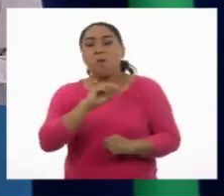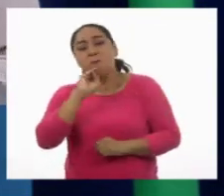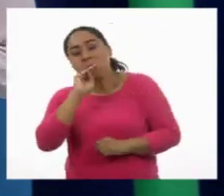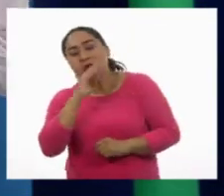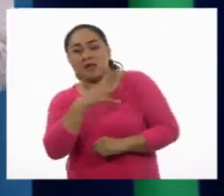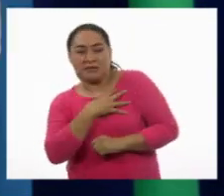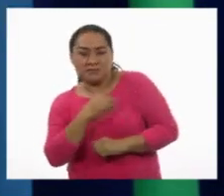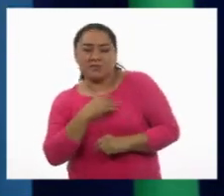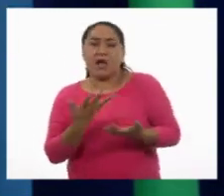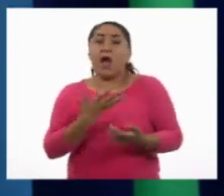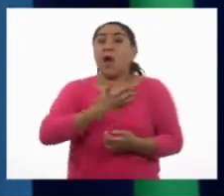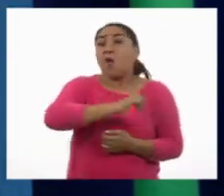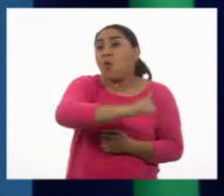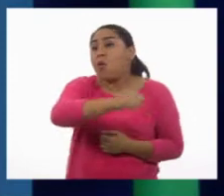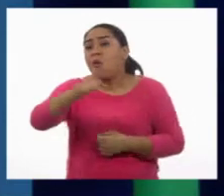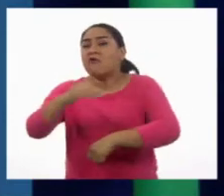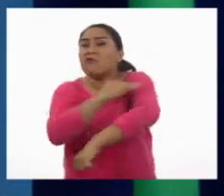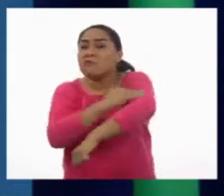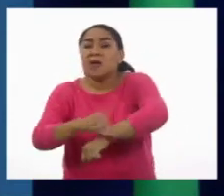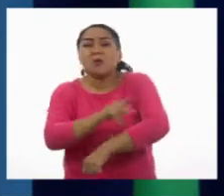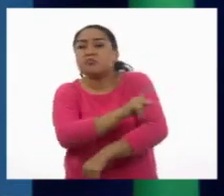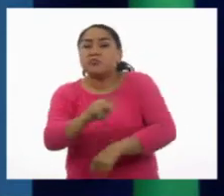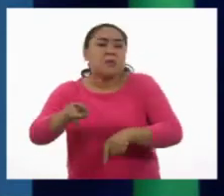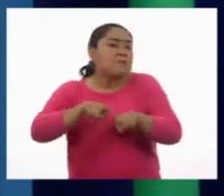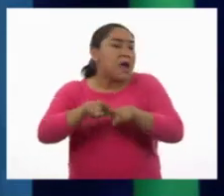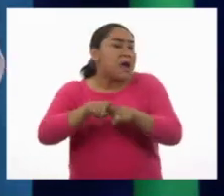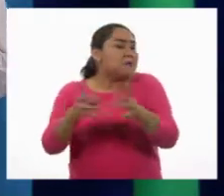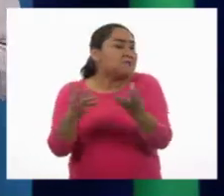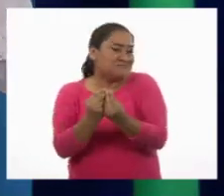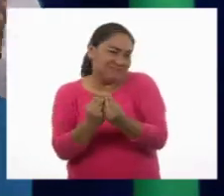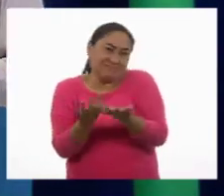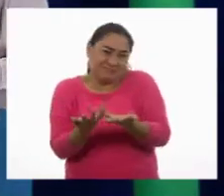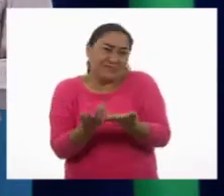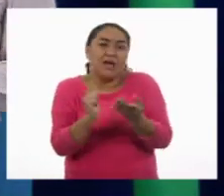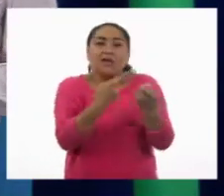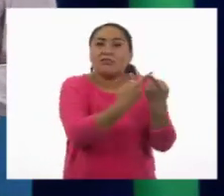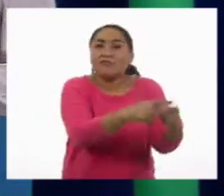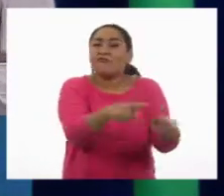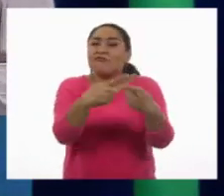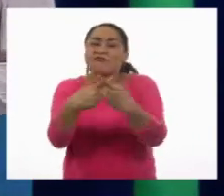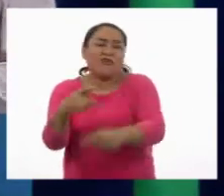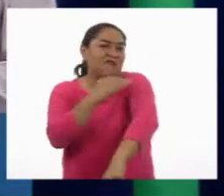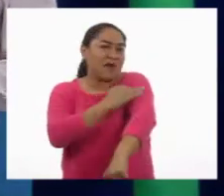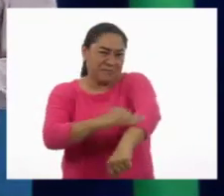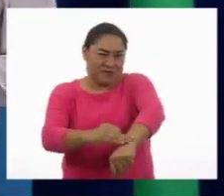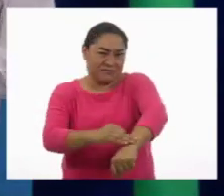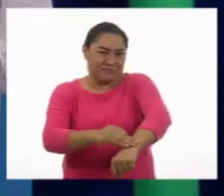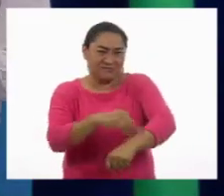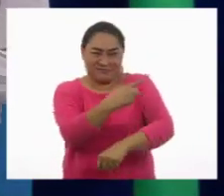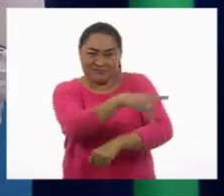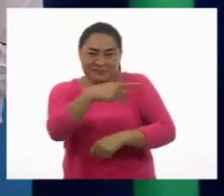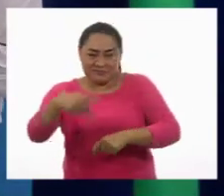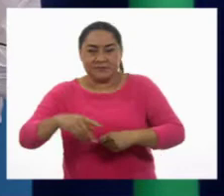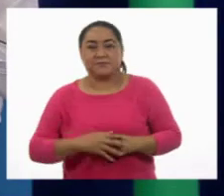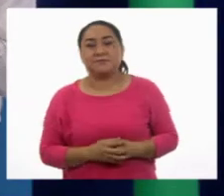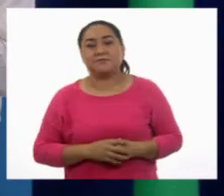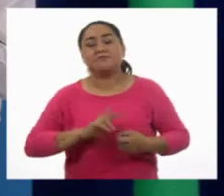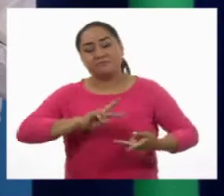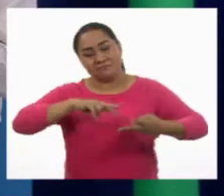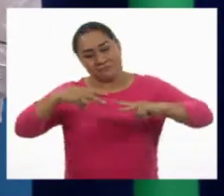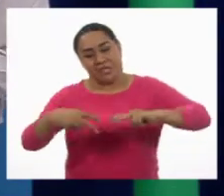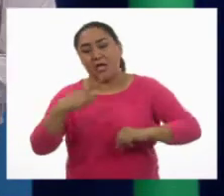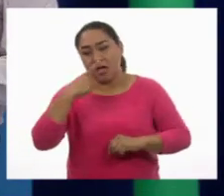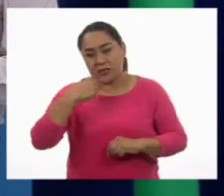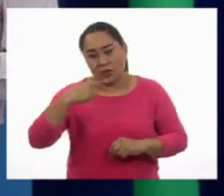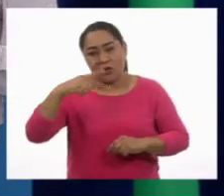familias que solo se forman por los hermanos. En fin, hay muchos tipos de familias. Kinamiate Kitaje